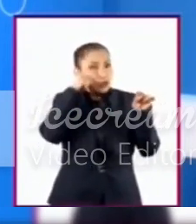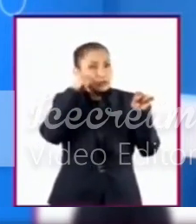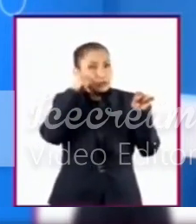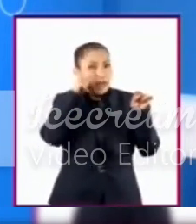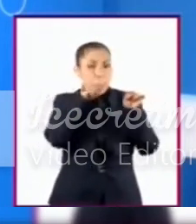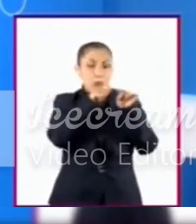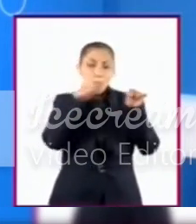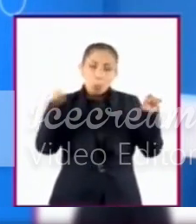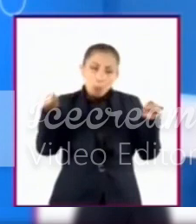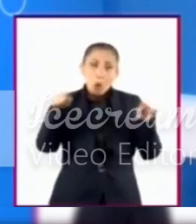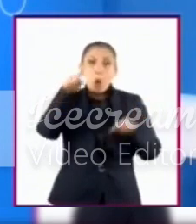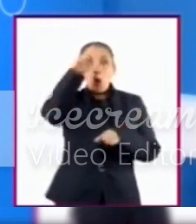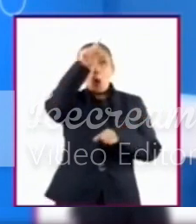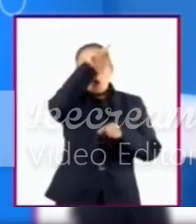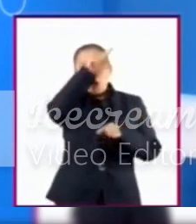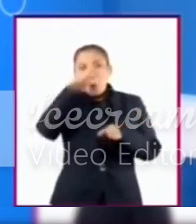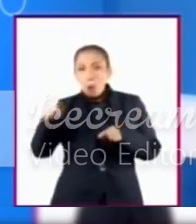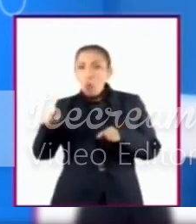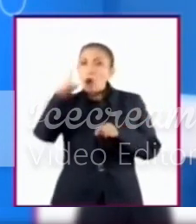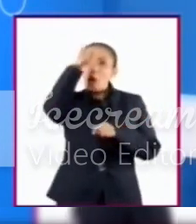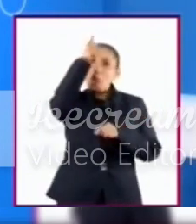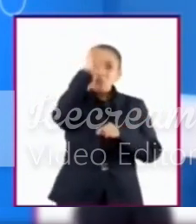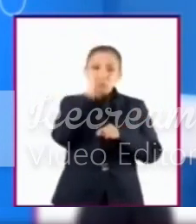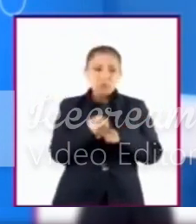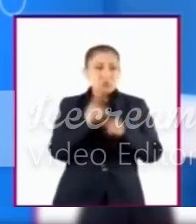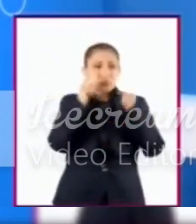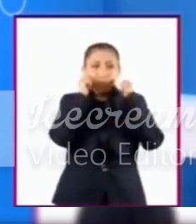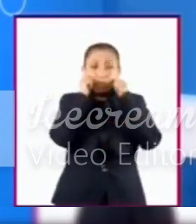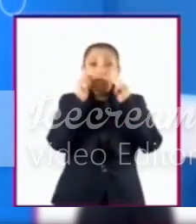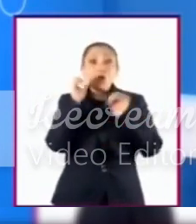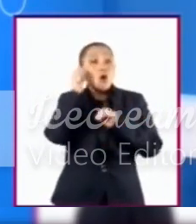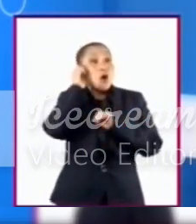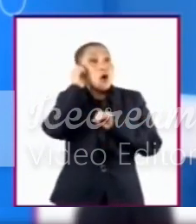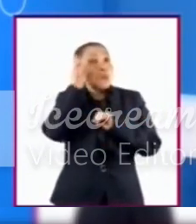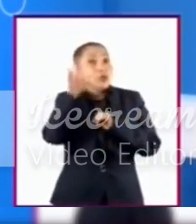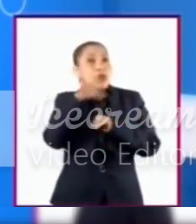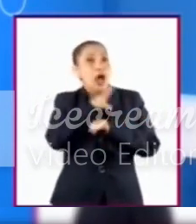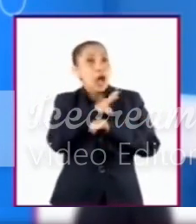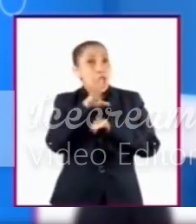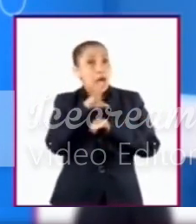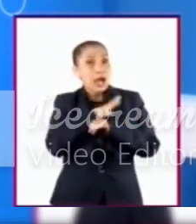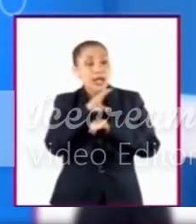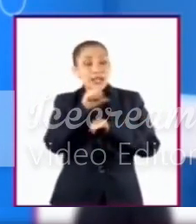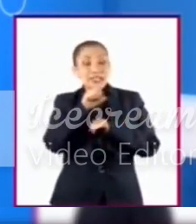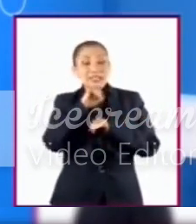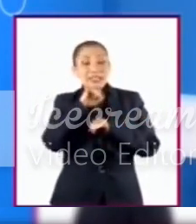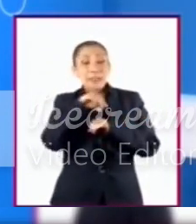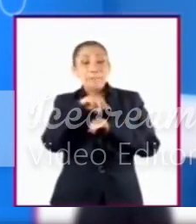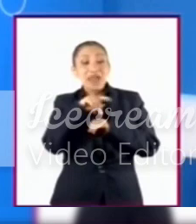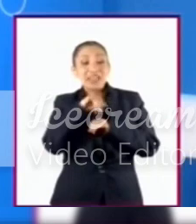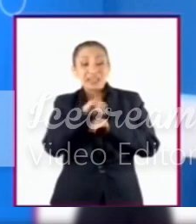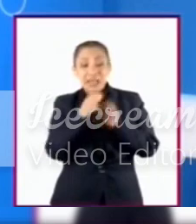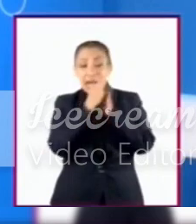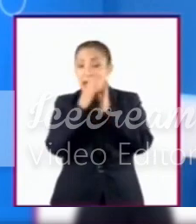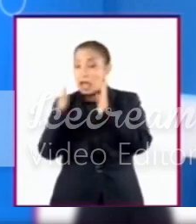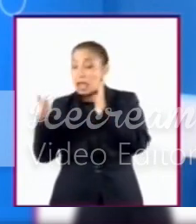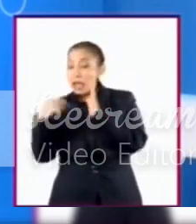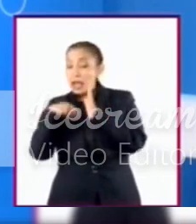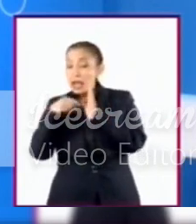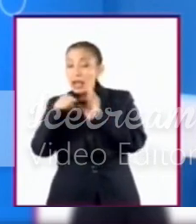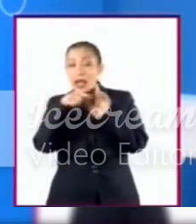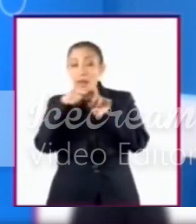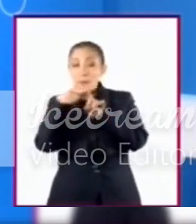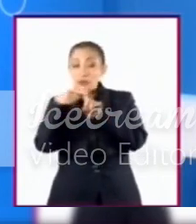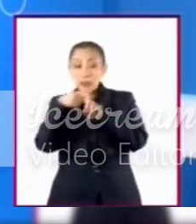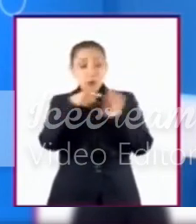es horizontal, diagonal o vertical. No olviden que existe simetría entre los números negativos y